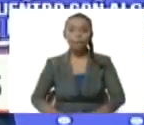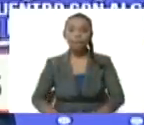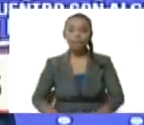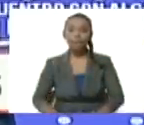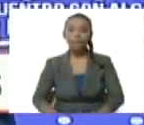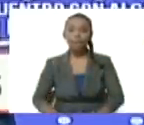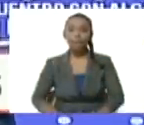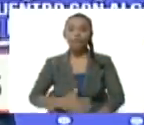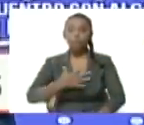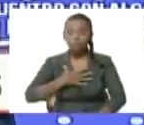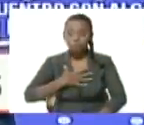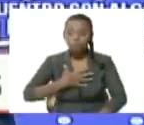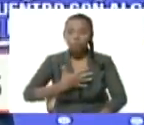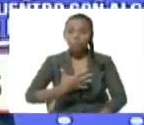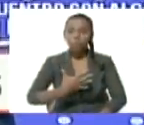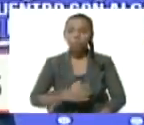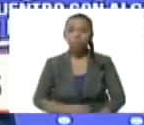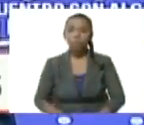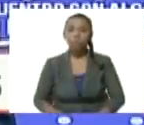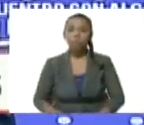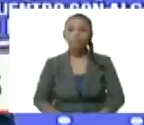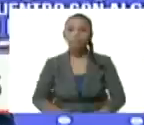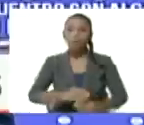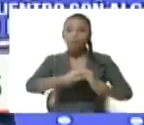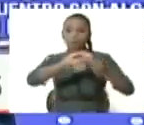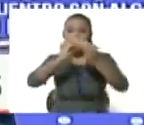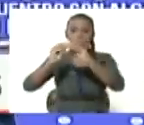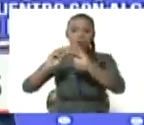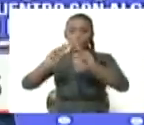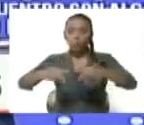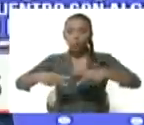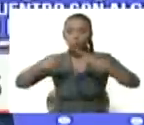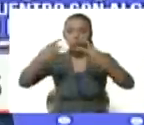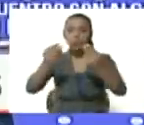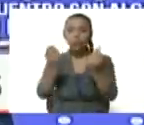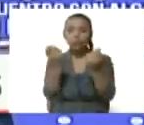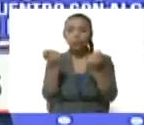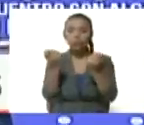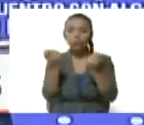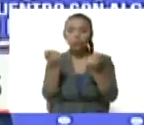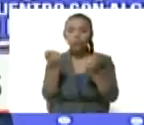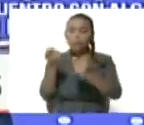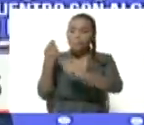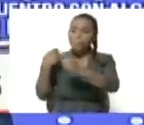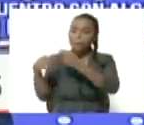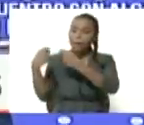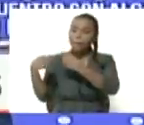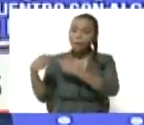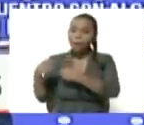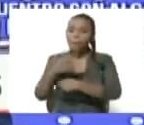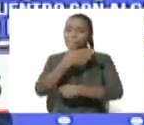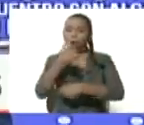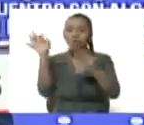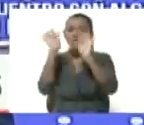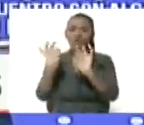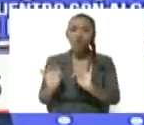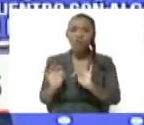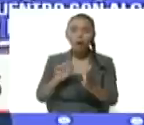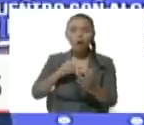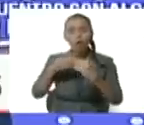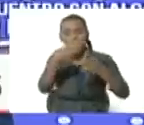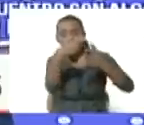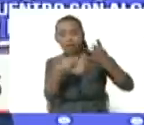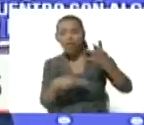Y poder generar nuevos recursos e invertir de la mejor manera los recursos que